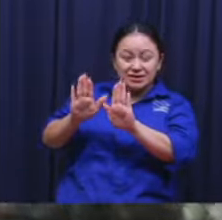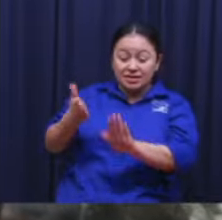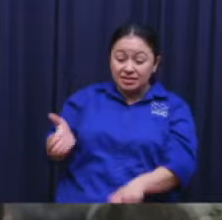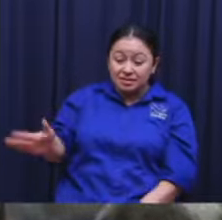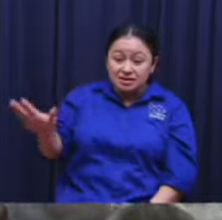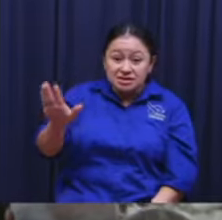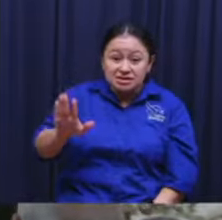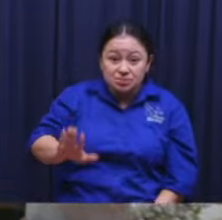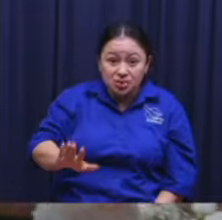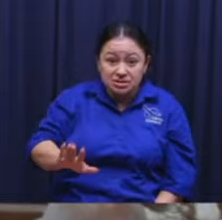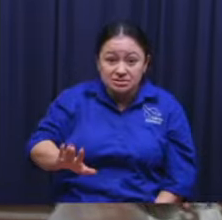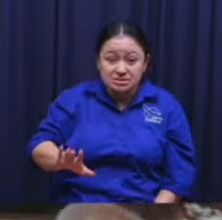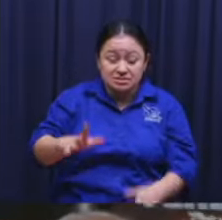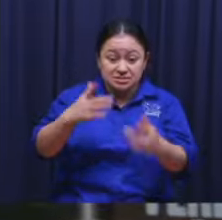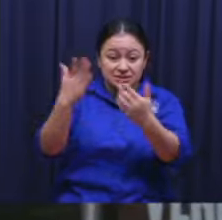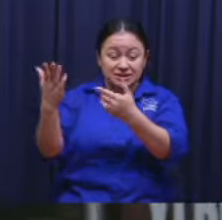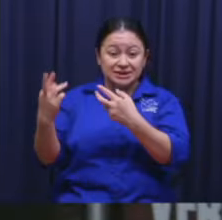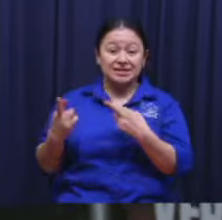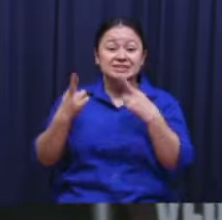va a haber necesidad de resistir.